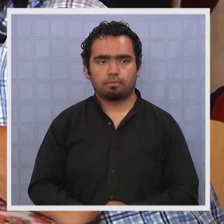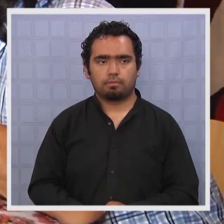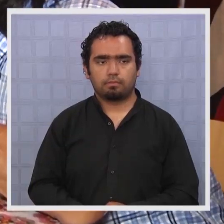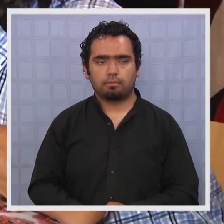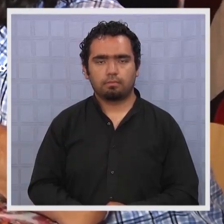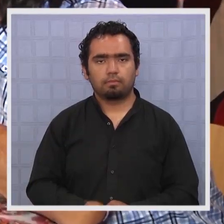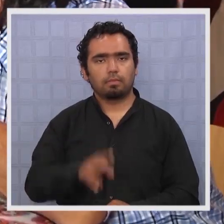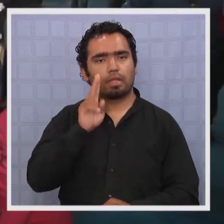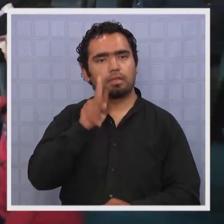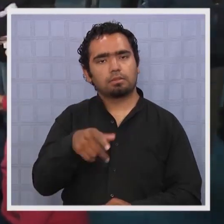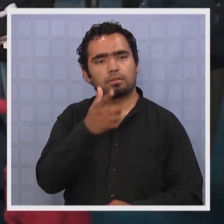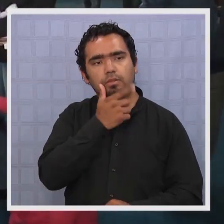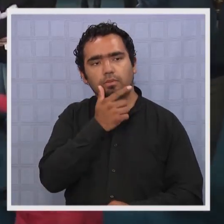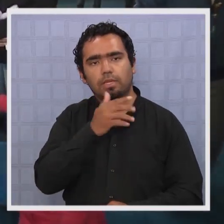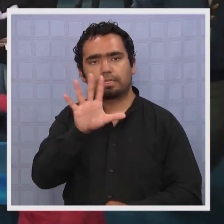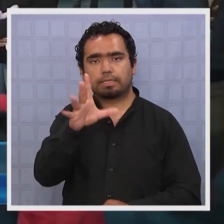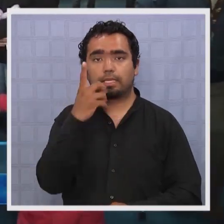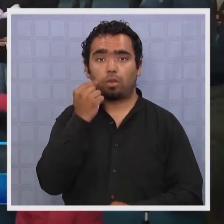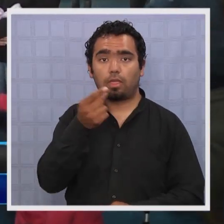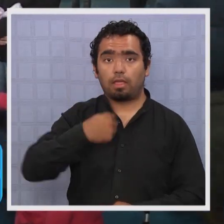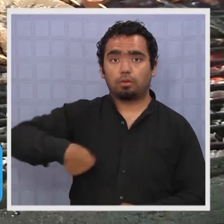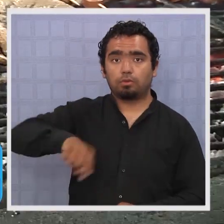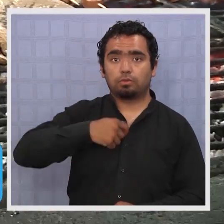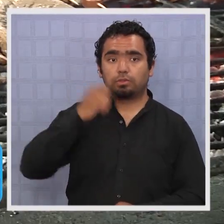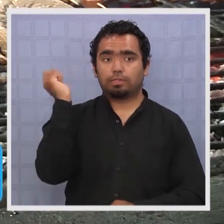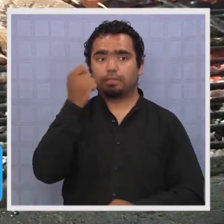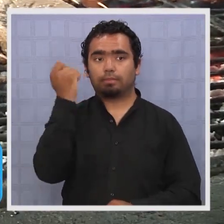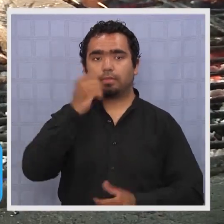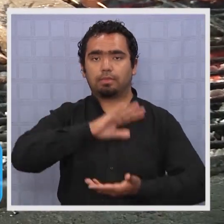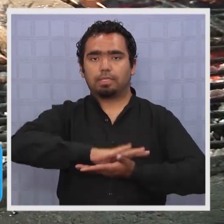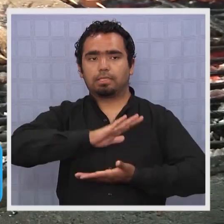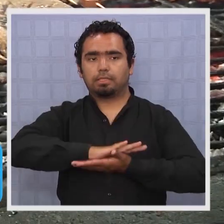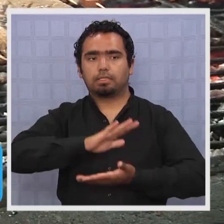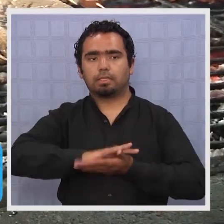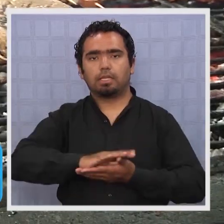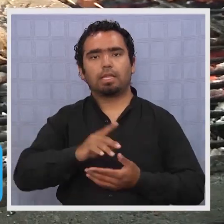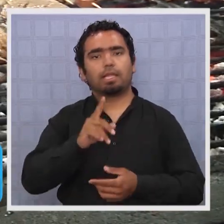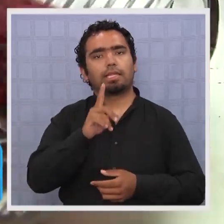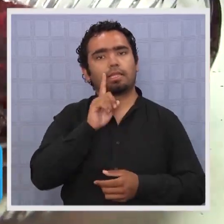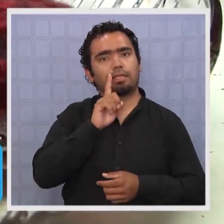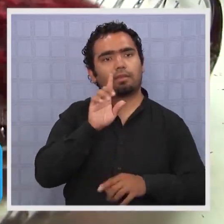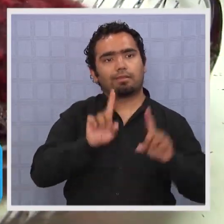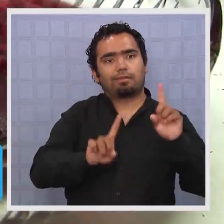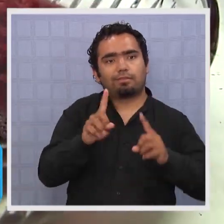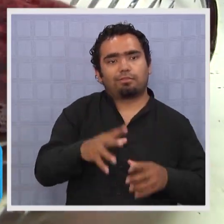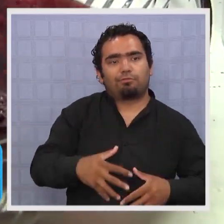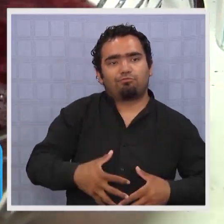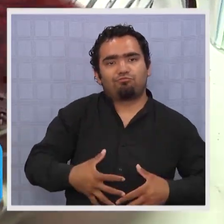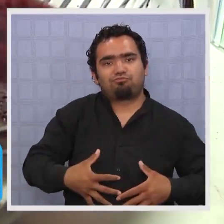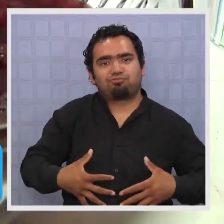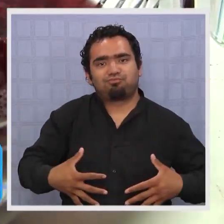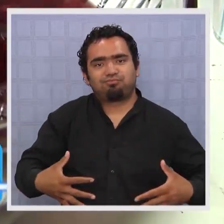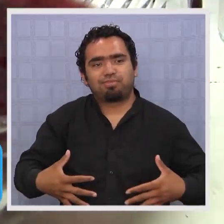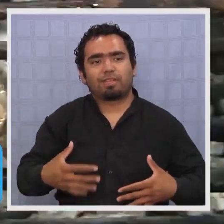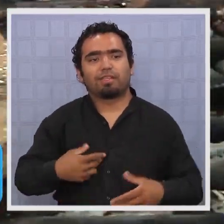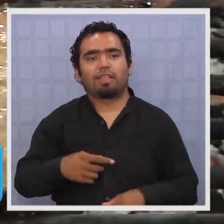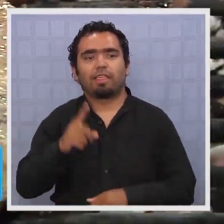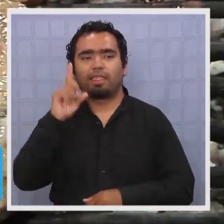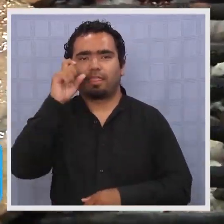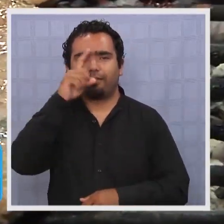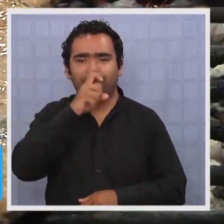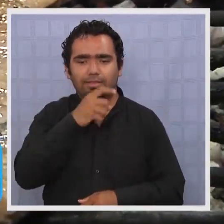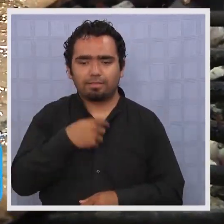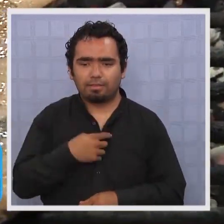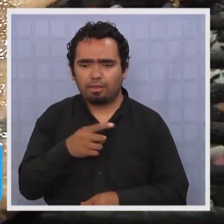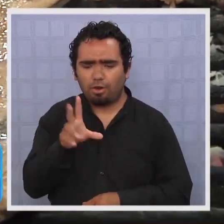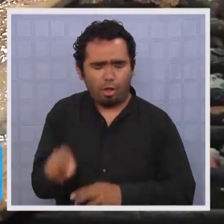sin duda los cinco días que celebramos fiestas patrias este año nos dejaron algunos kilitos de más a muchos era difícil negarse a